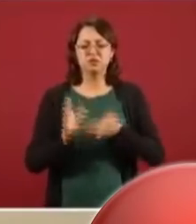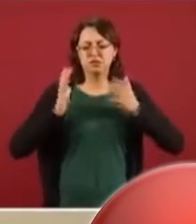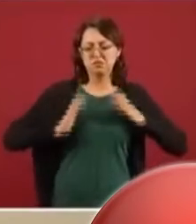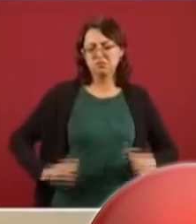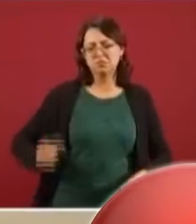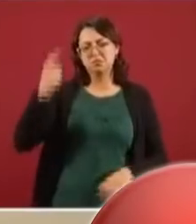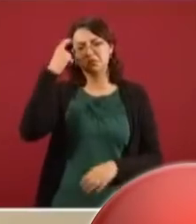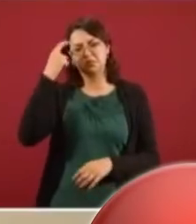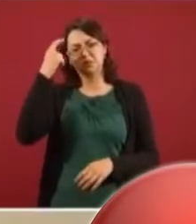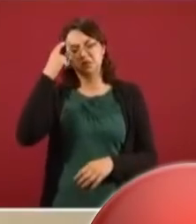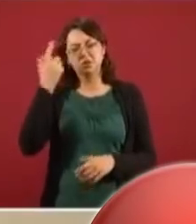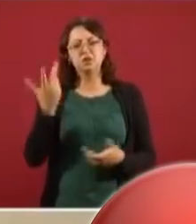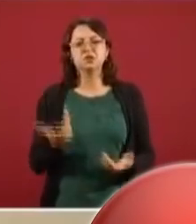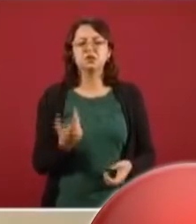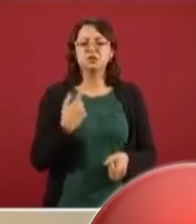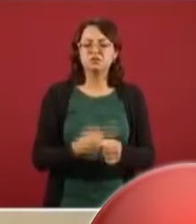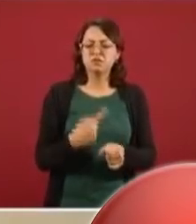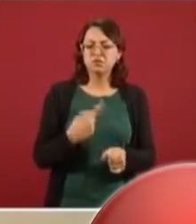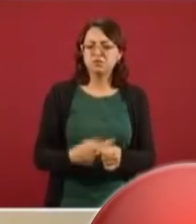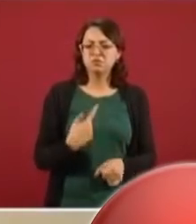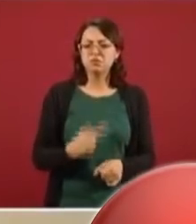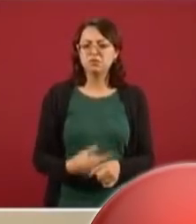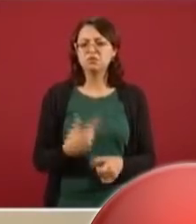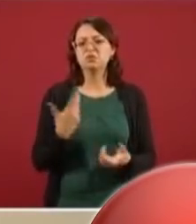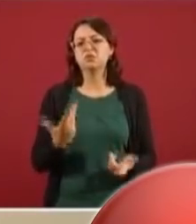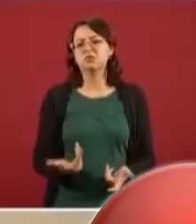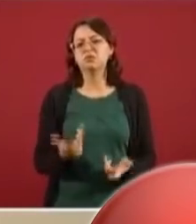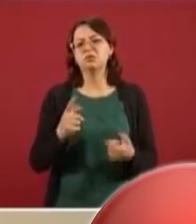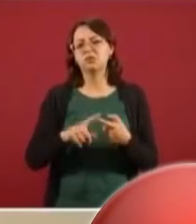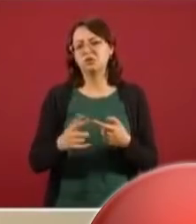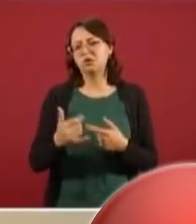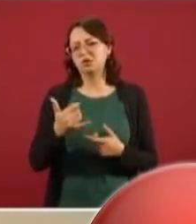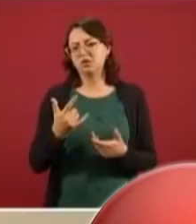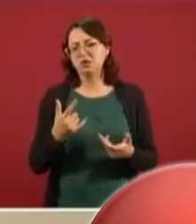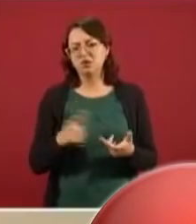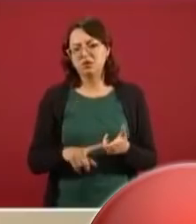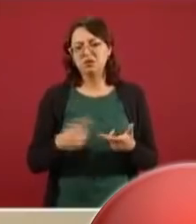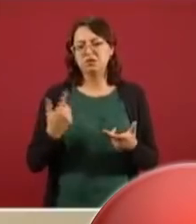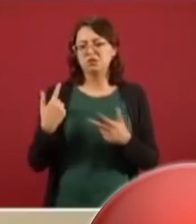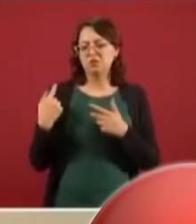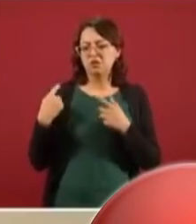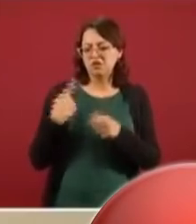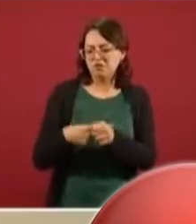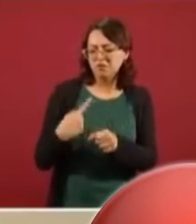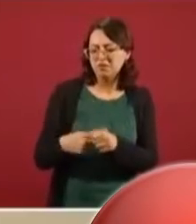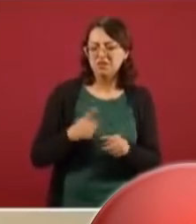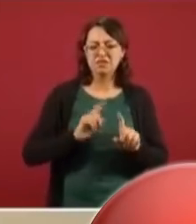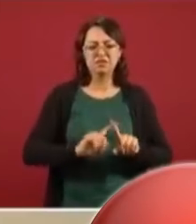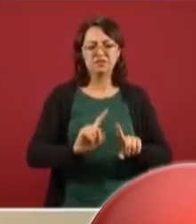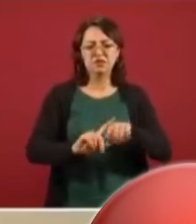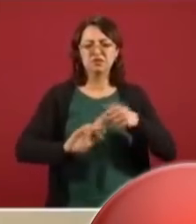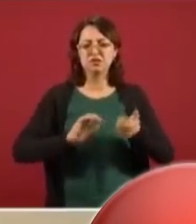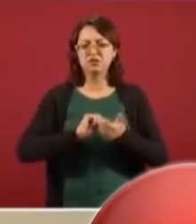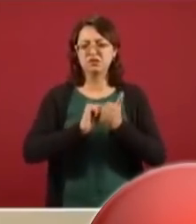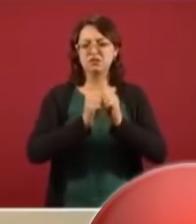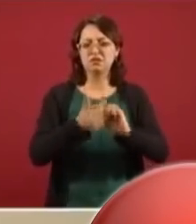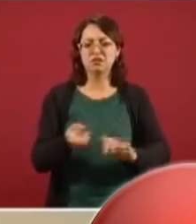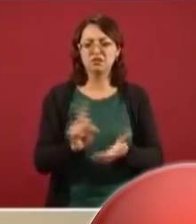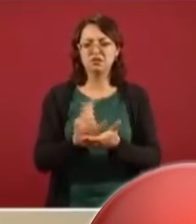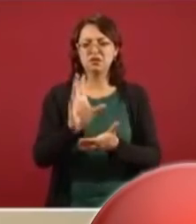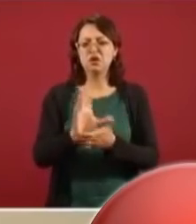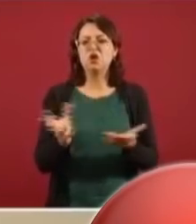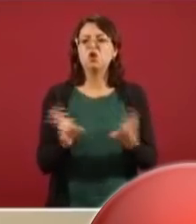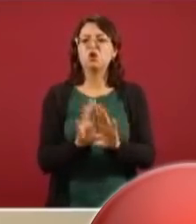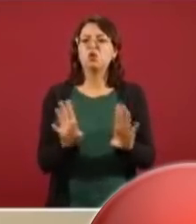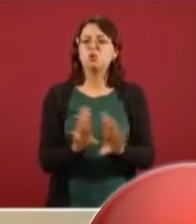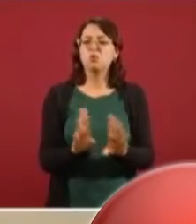y si en el caso de enfermedades mentales derivadas de alcoholismo, de enfermedades venéreas, ¿cómo podría prevenirse también campañas para